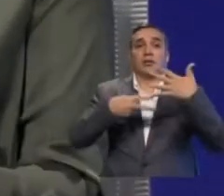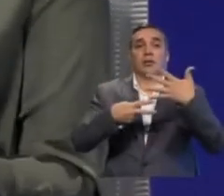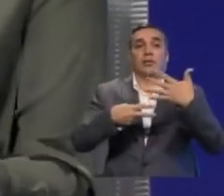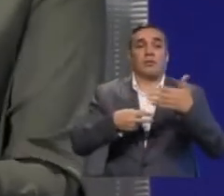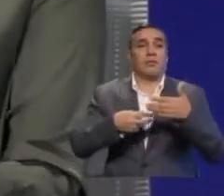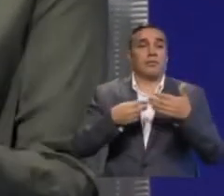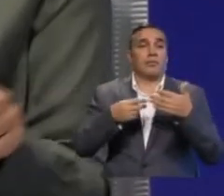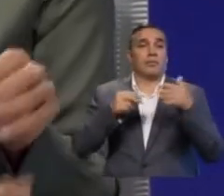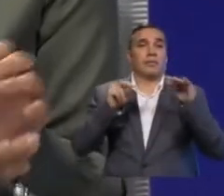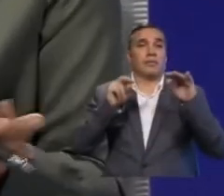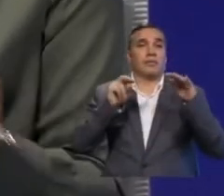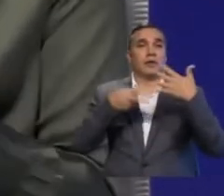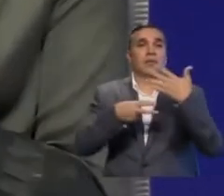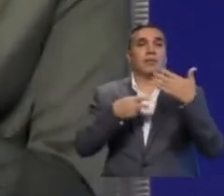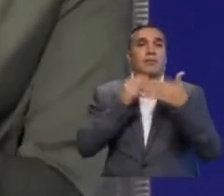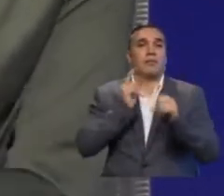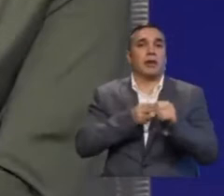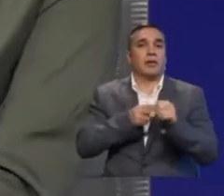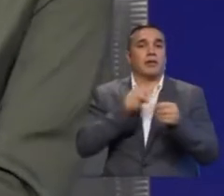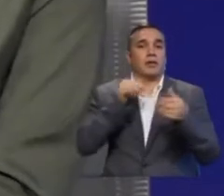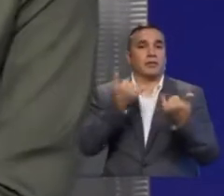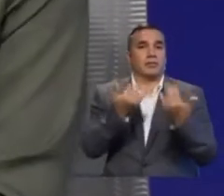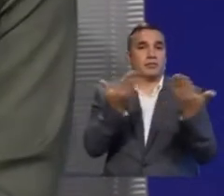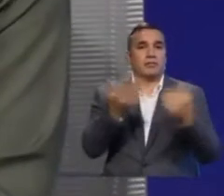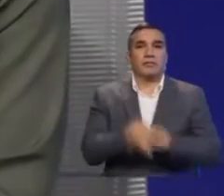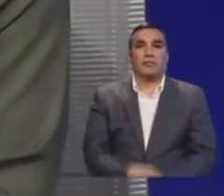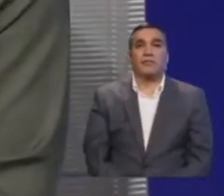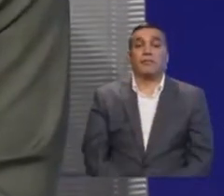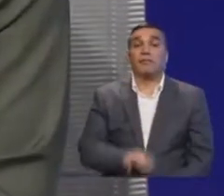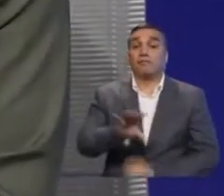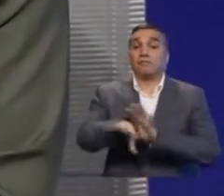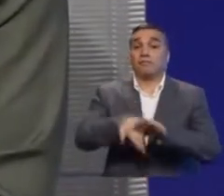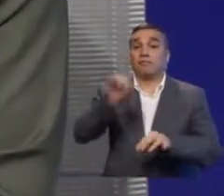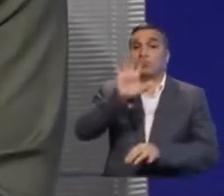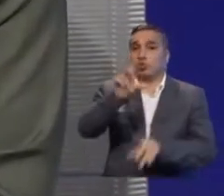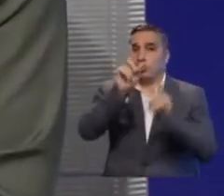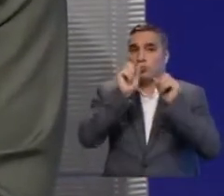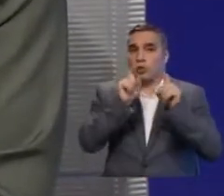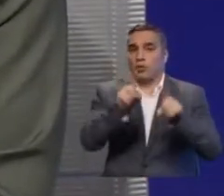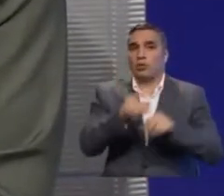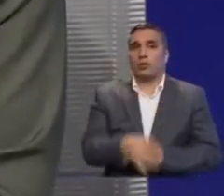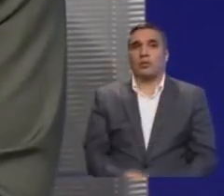en intervenir en Ecuador Debate 2021. Vamos a sacar su pregunta.